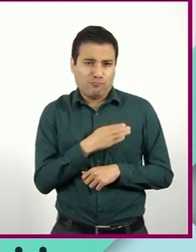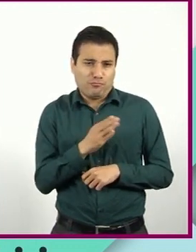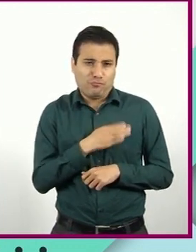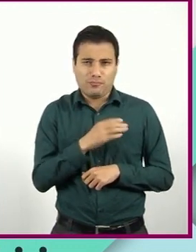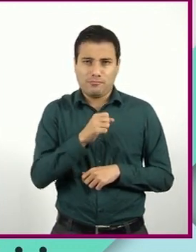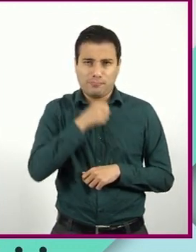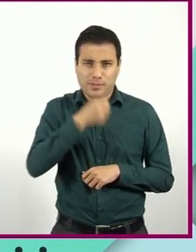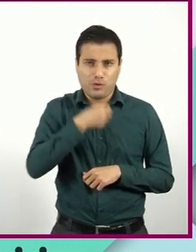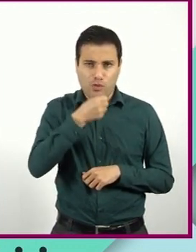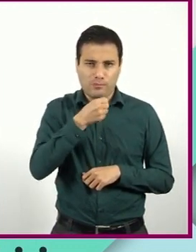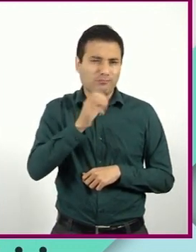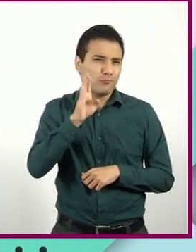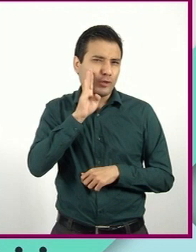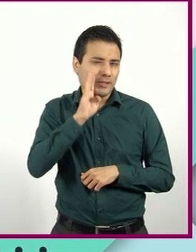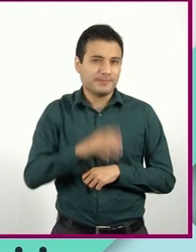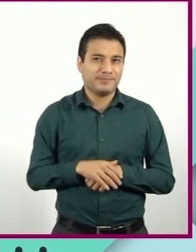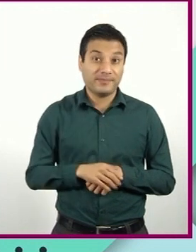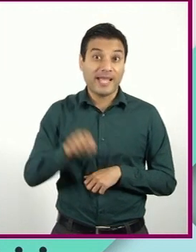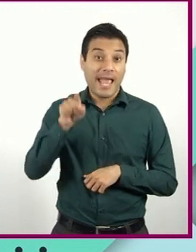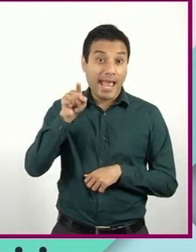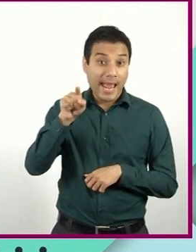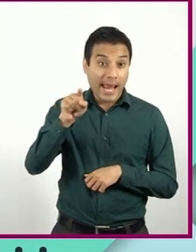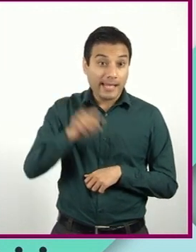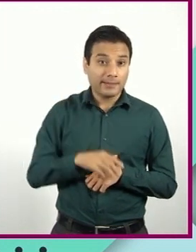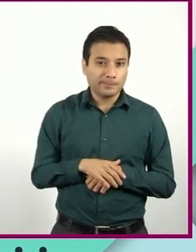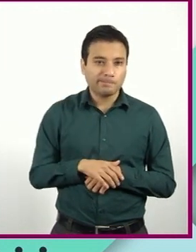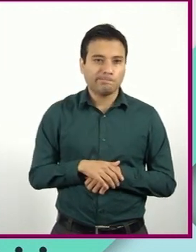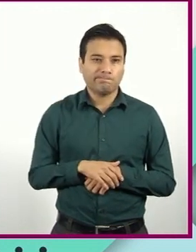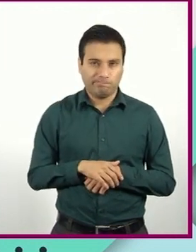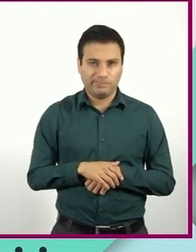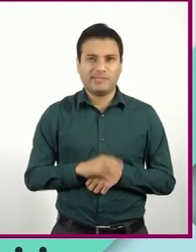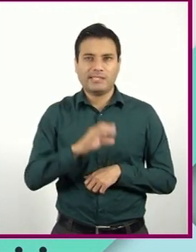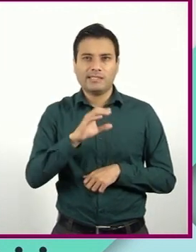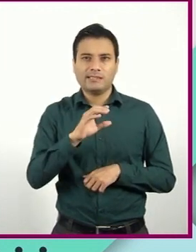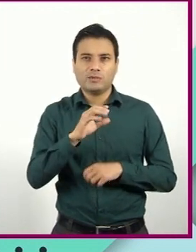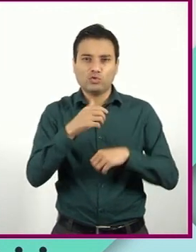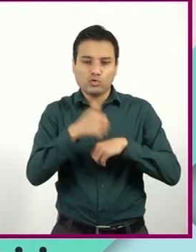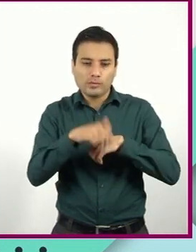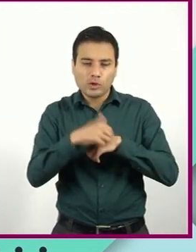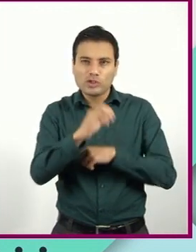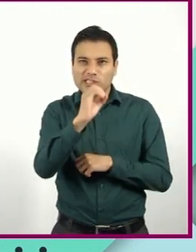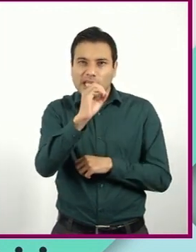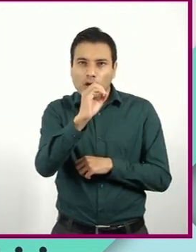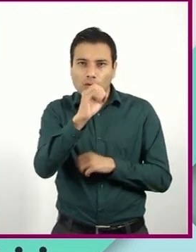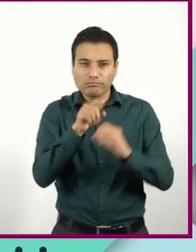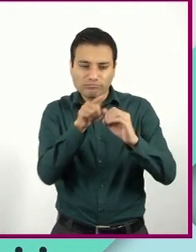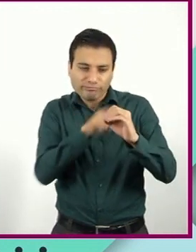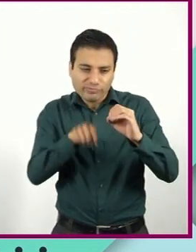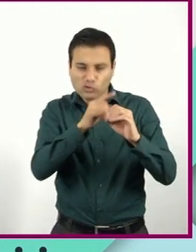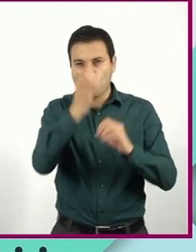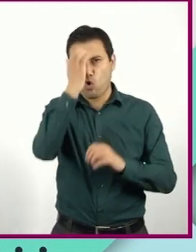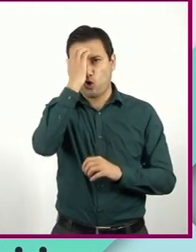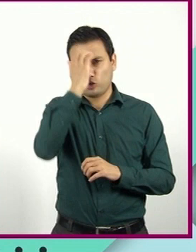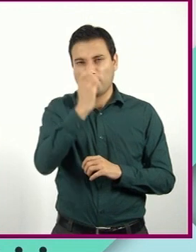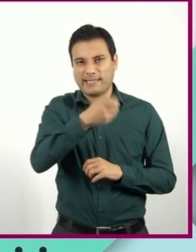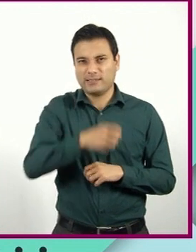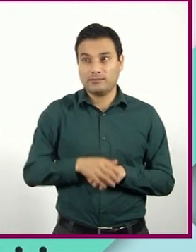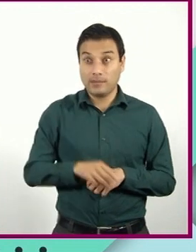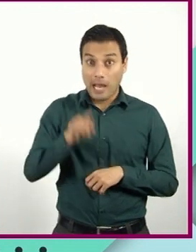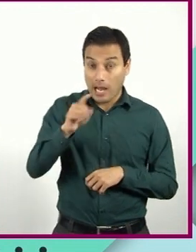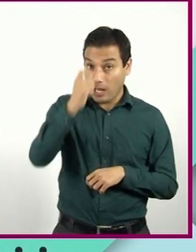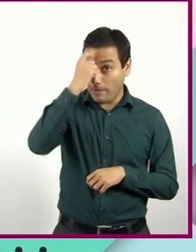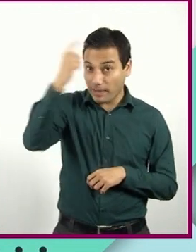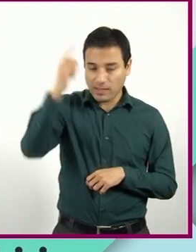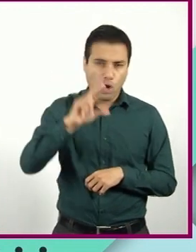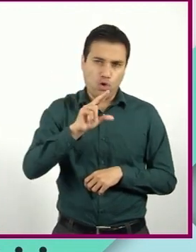Bonacci, fue uno de los primeros que entendieron el cero. Desde luego, no lo inventó, pero